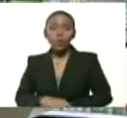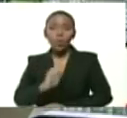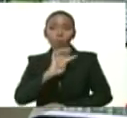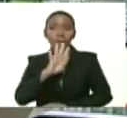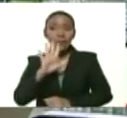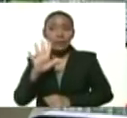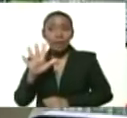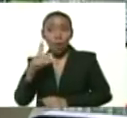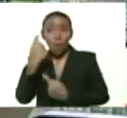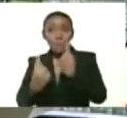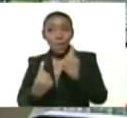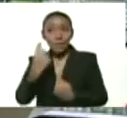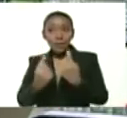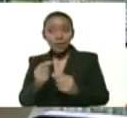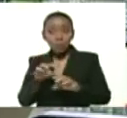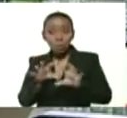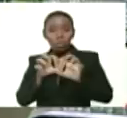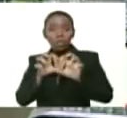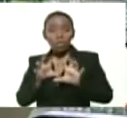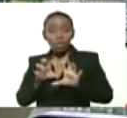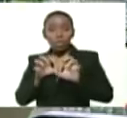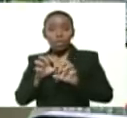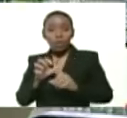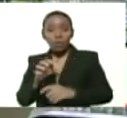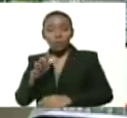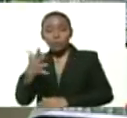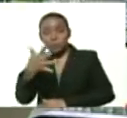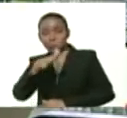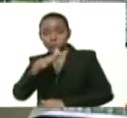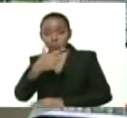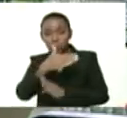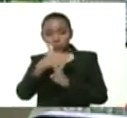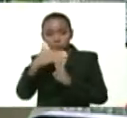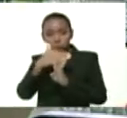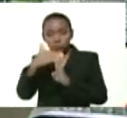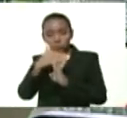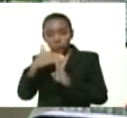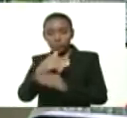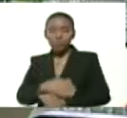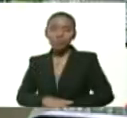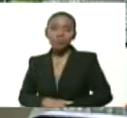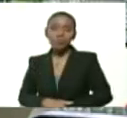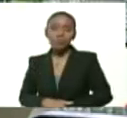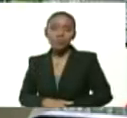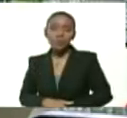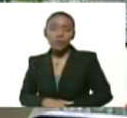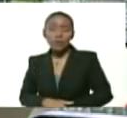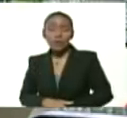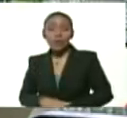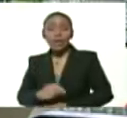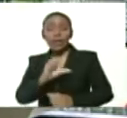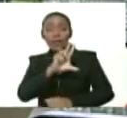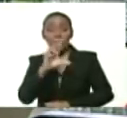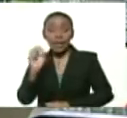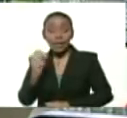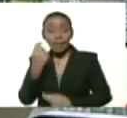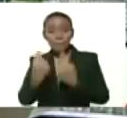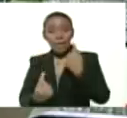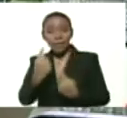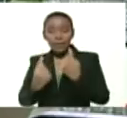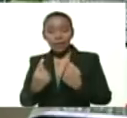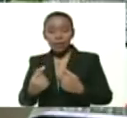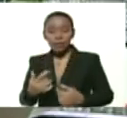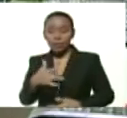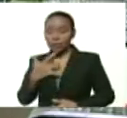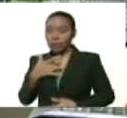45 pacientes con insuficiencia respiratoria aguda leve y 30 pacientes sin síntomas,